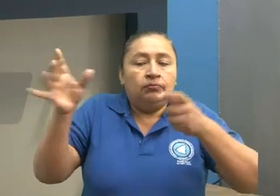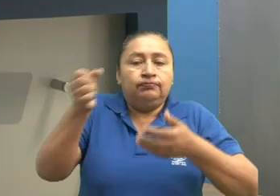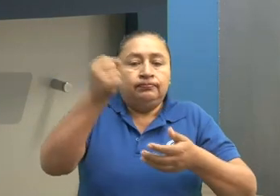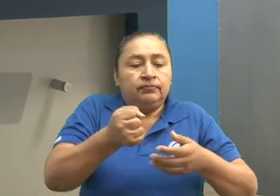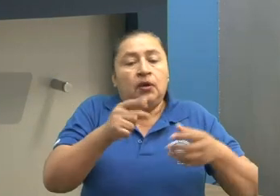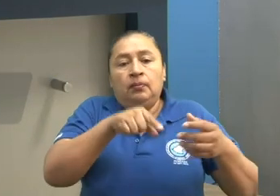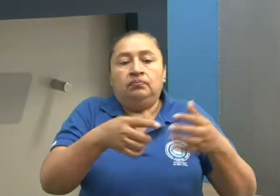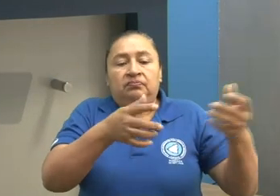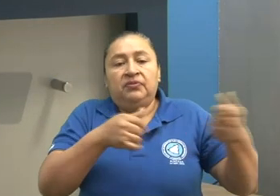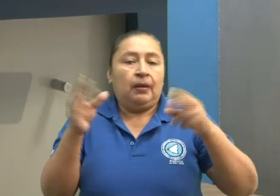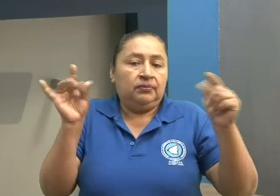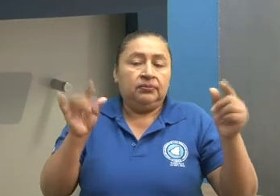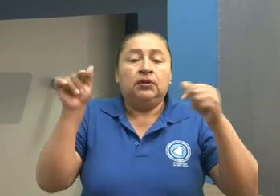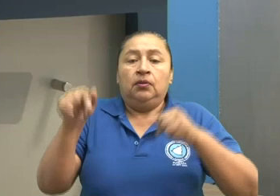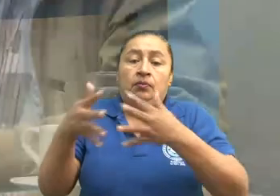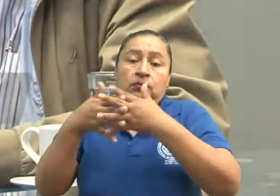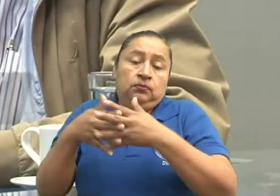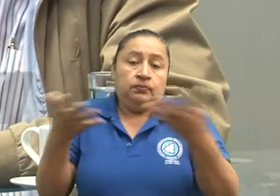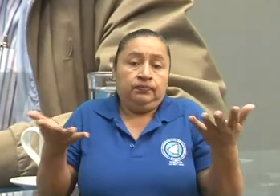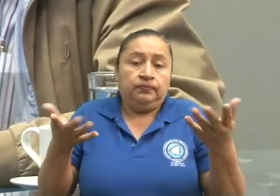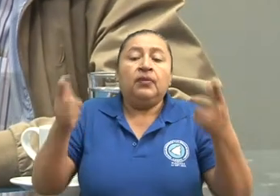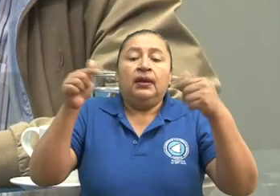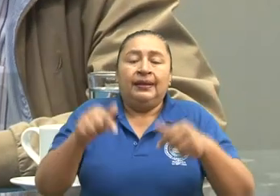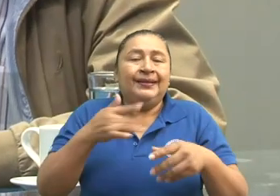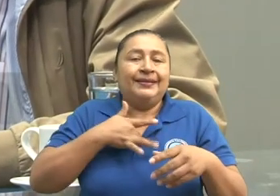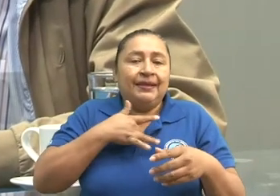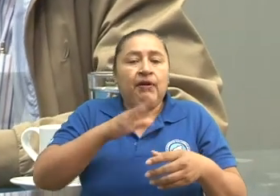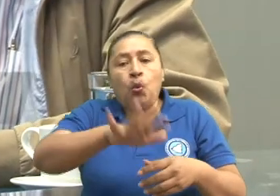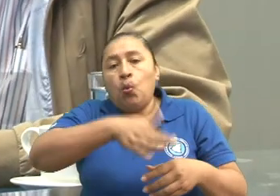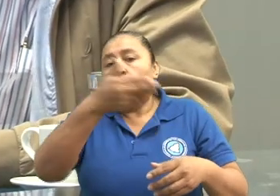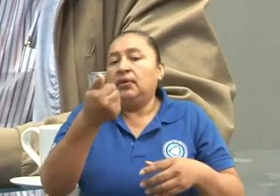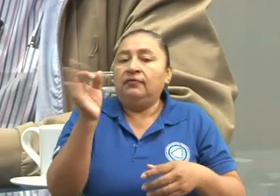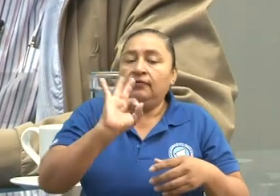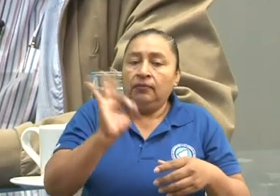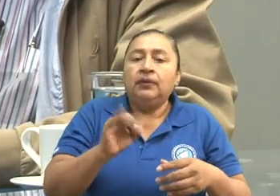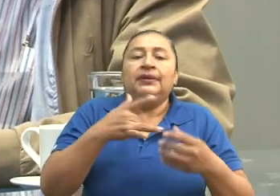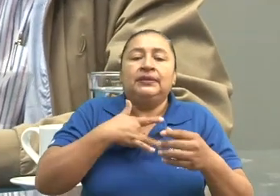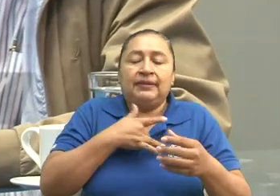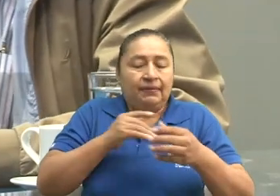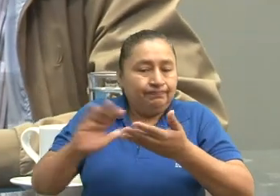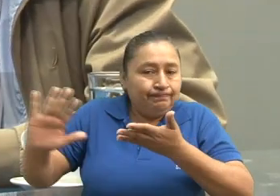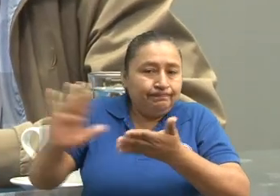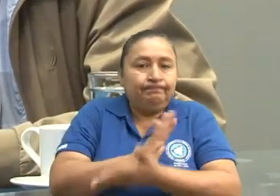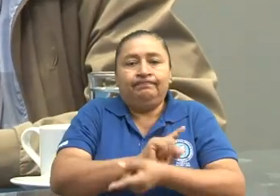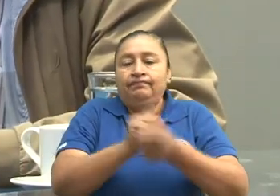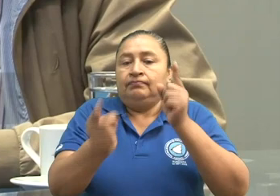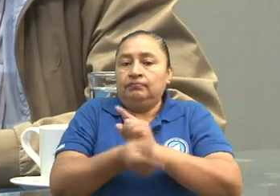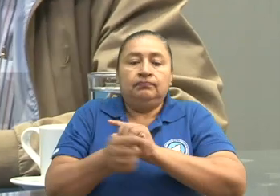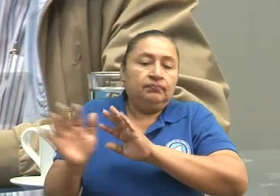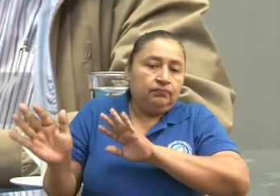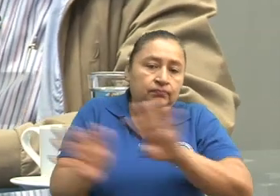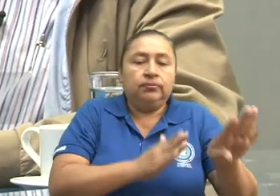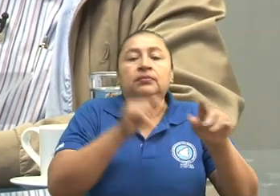Estados Unidos. Claro. Había que buscar una transformación que democratizara realmente el poder, ¿verdad? Quisiera democrático el poder, democratizar